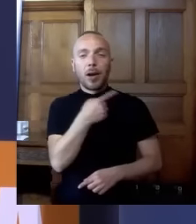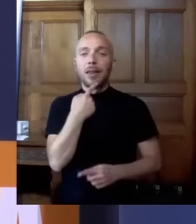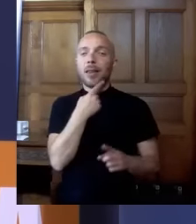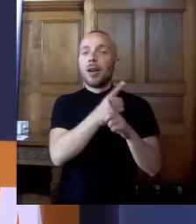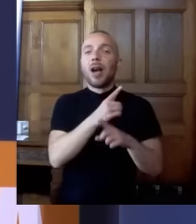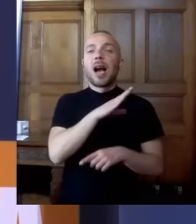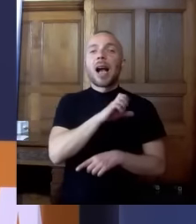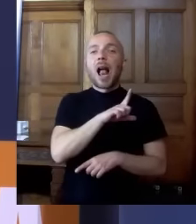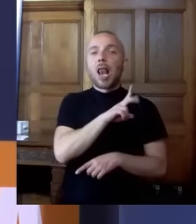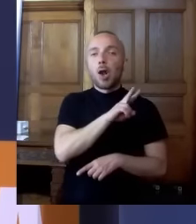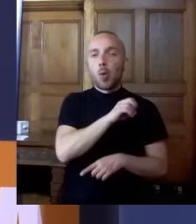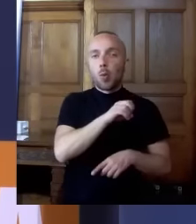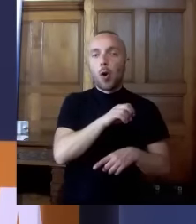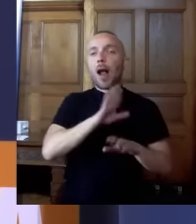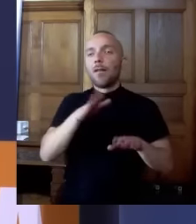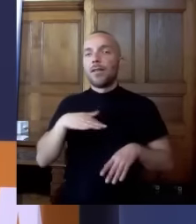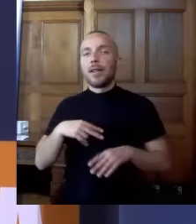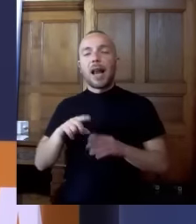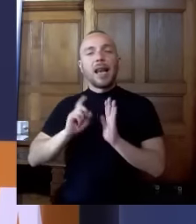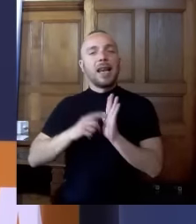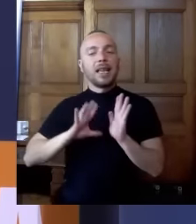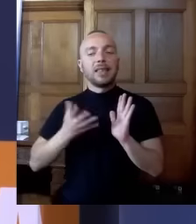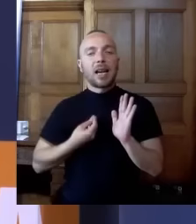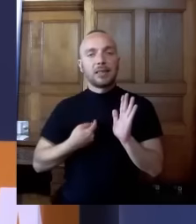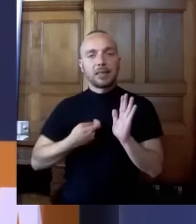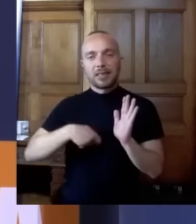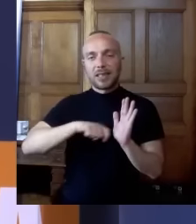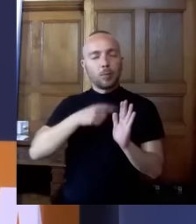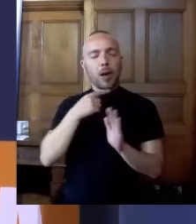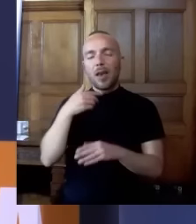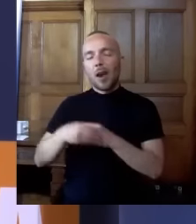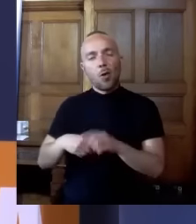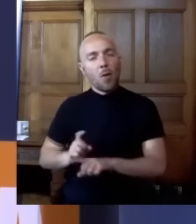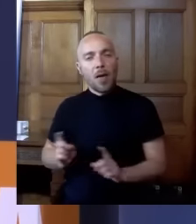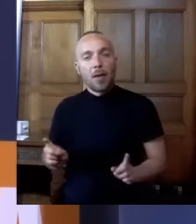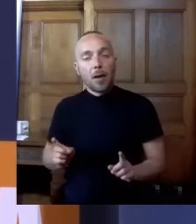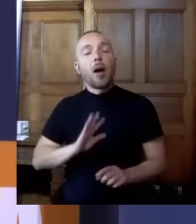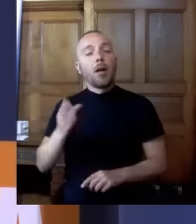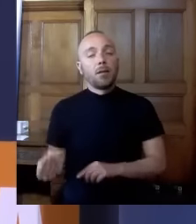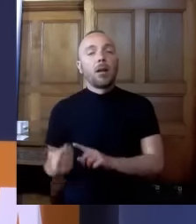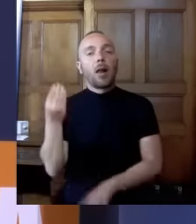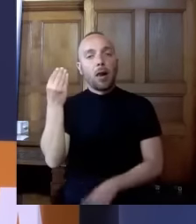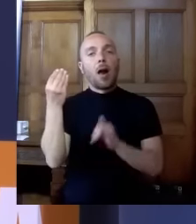ley trans en España y sí hay ley trans Sí hay ley trans